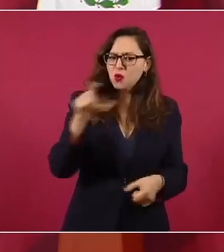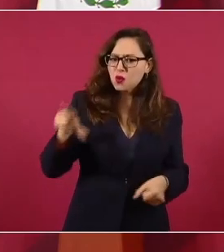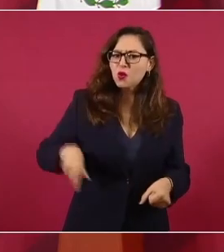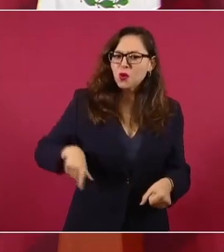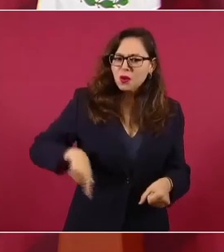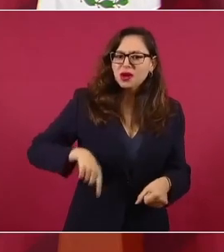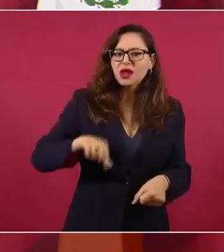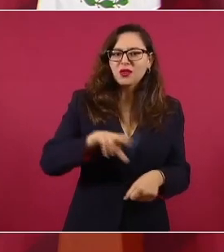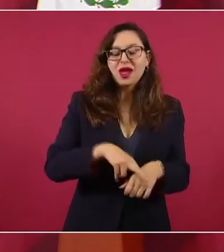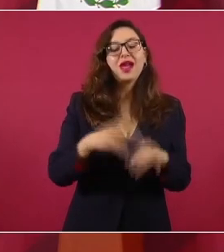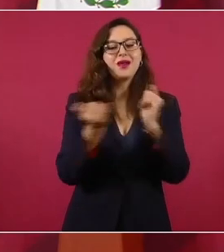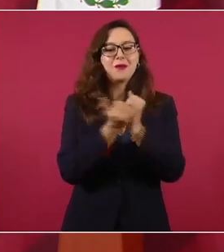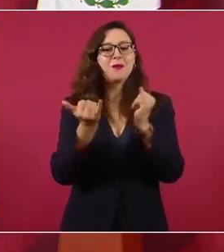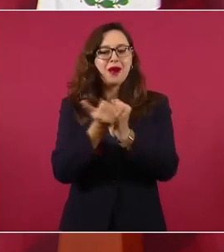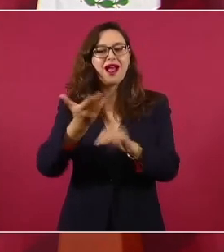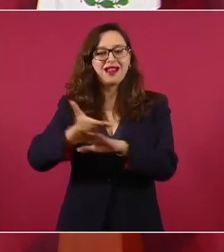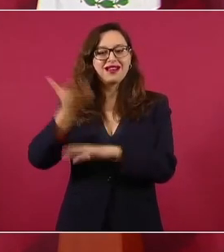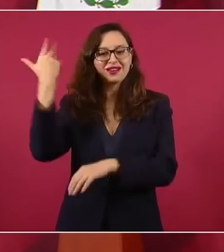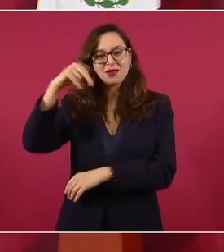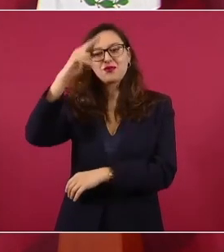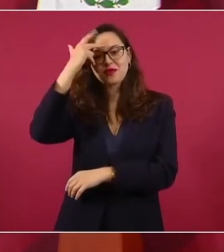en la época de Porfirio Díaz.